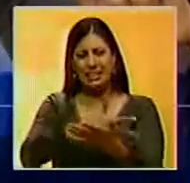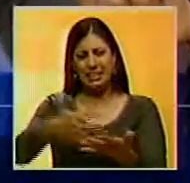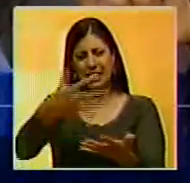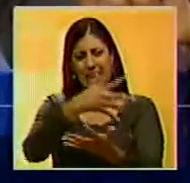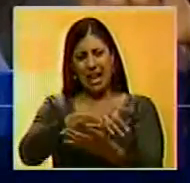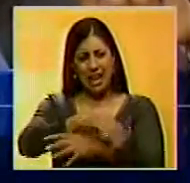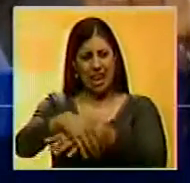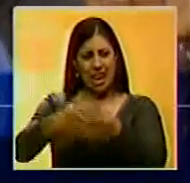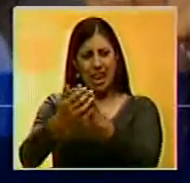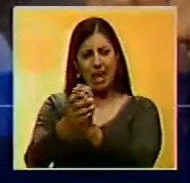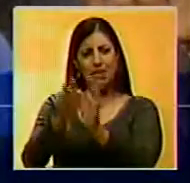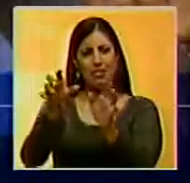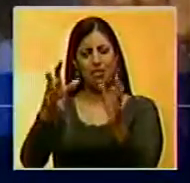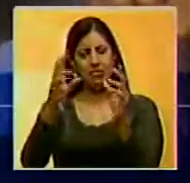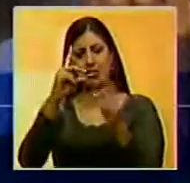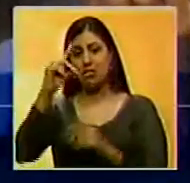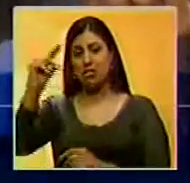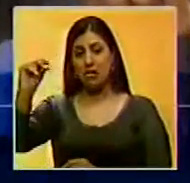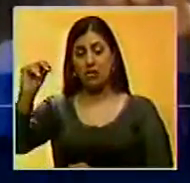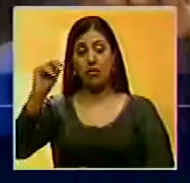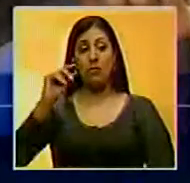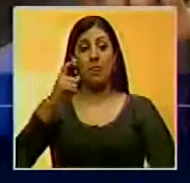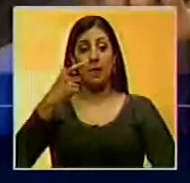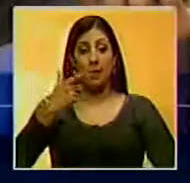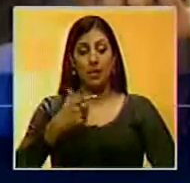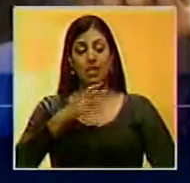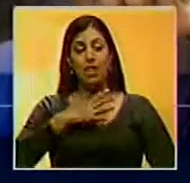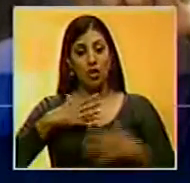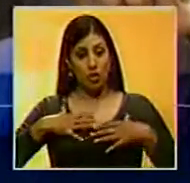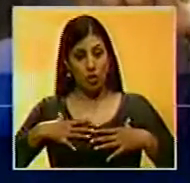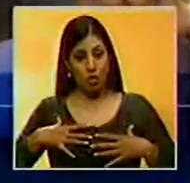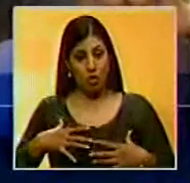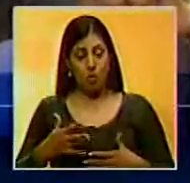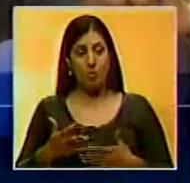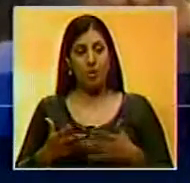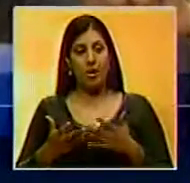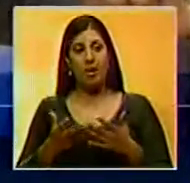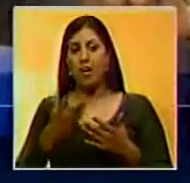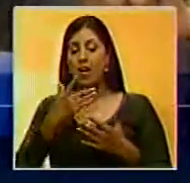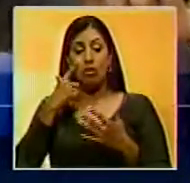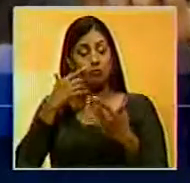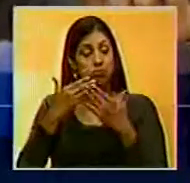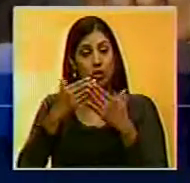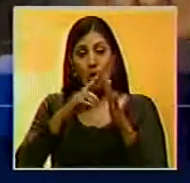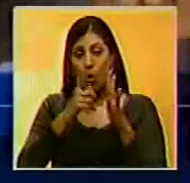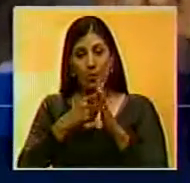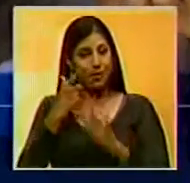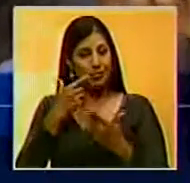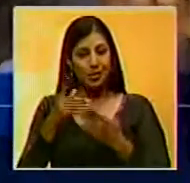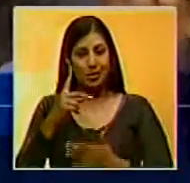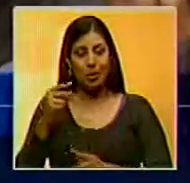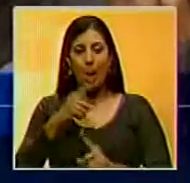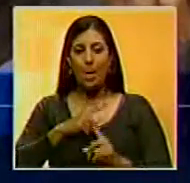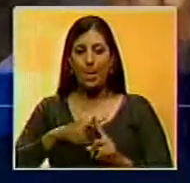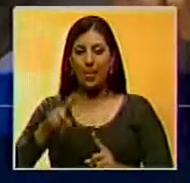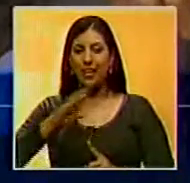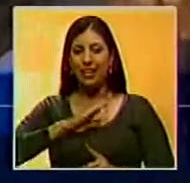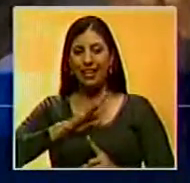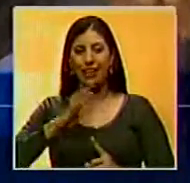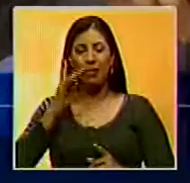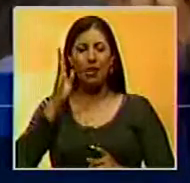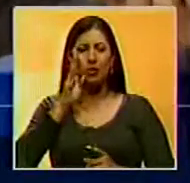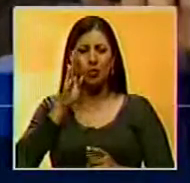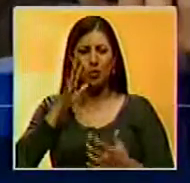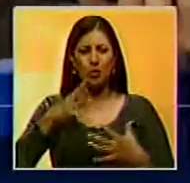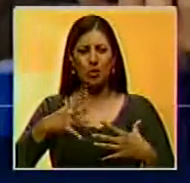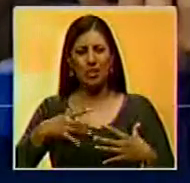se bañó en el inmueble y se fue. Él dejó la ropa que vestía, no la pude ver totalmente, pero era con una ropa